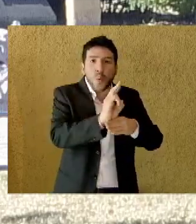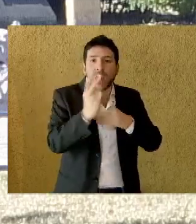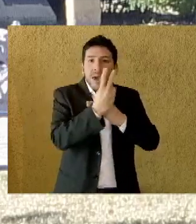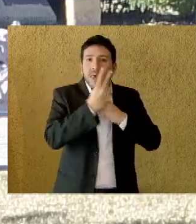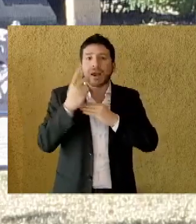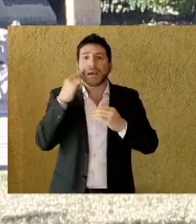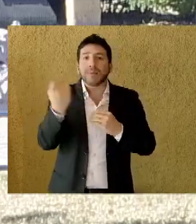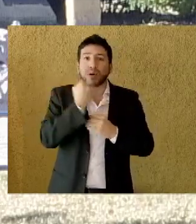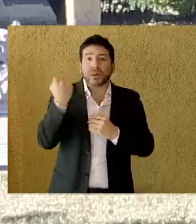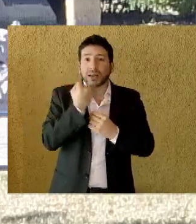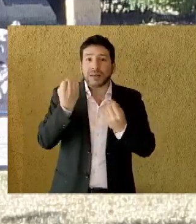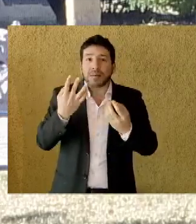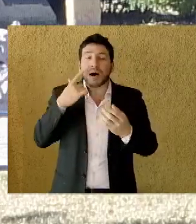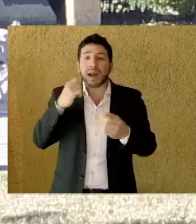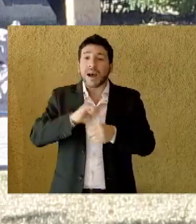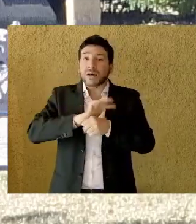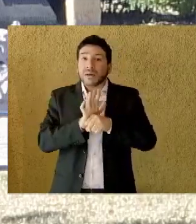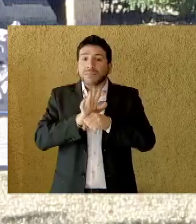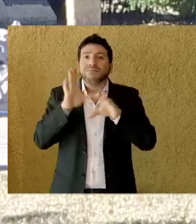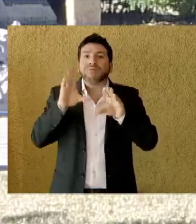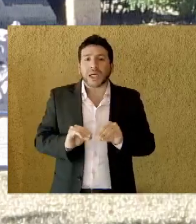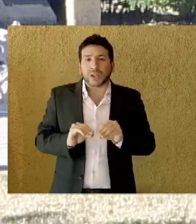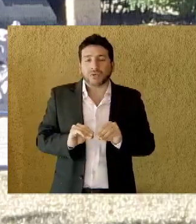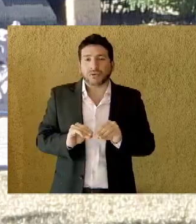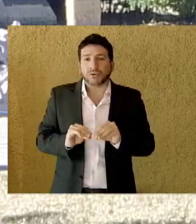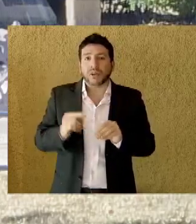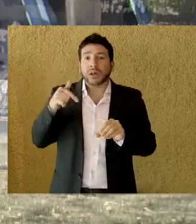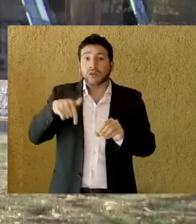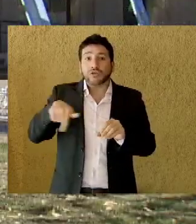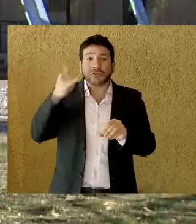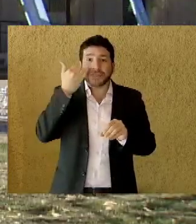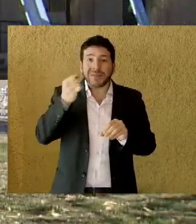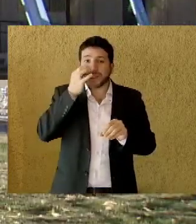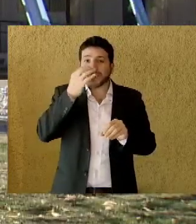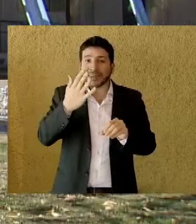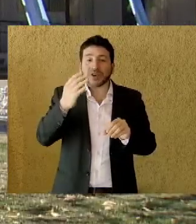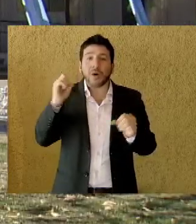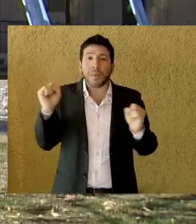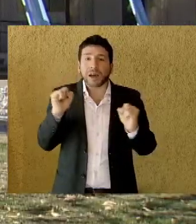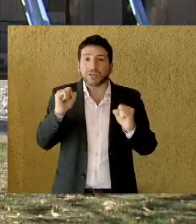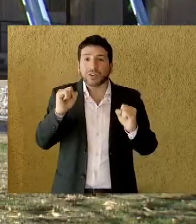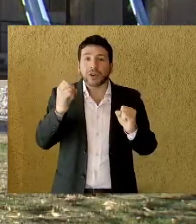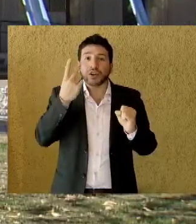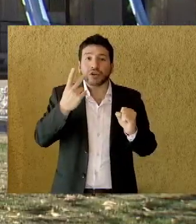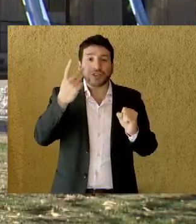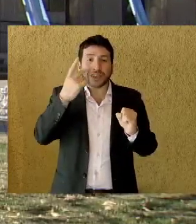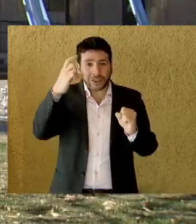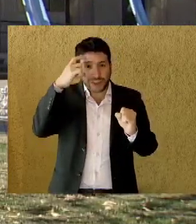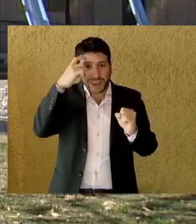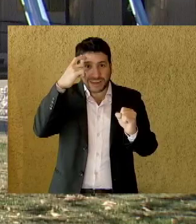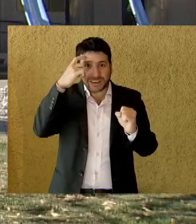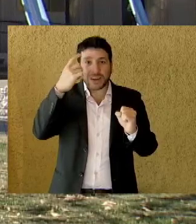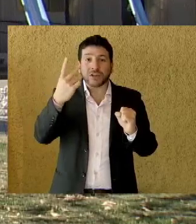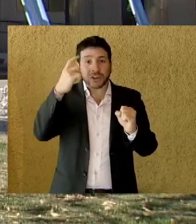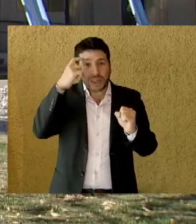que viene y así mientras todo vaya encaminado. Nosotros estamos celebrando estos 210 años de la revolución y nos están viendo